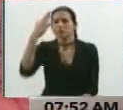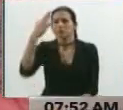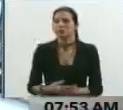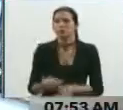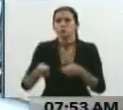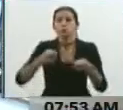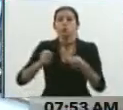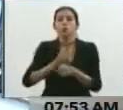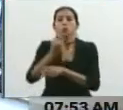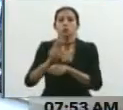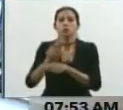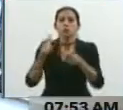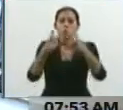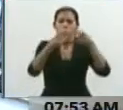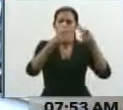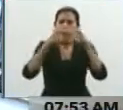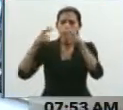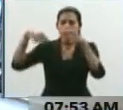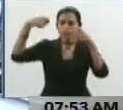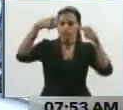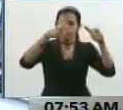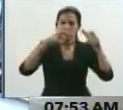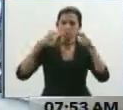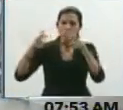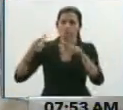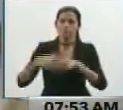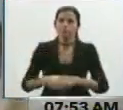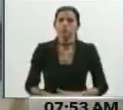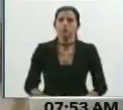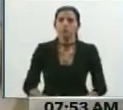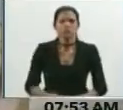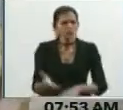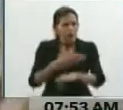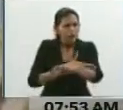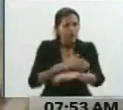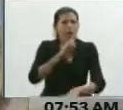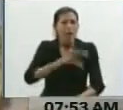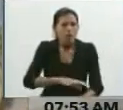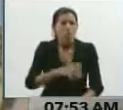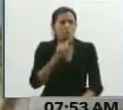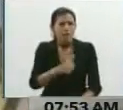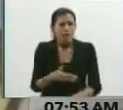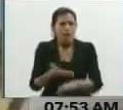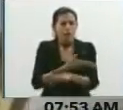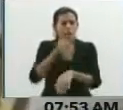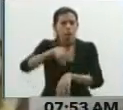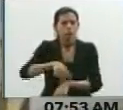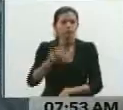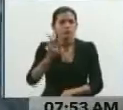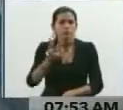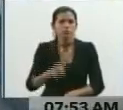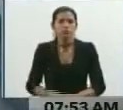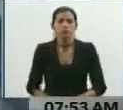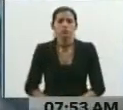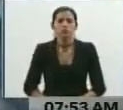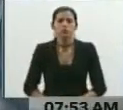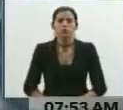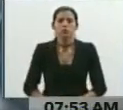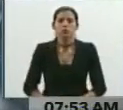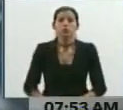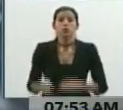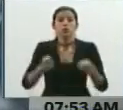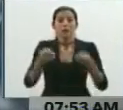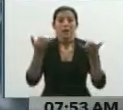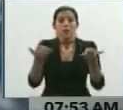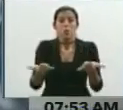o tú eres pero dentro de la normativa legal y de antecedentes delictivos antecedentes de algún accidente que se haya visto será presentado por donde cuenta que se está regulando ahora